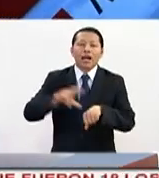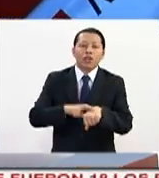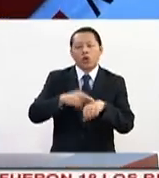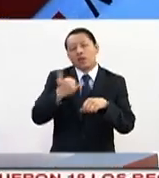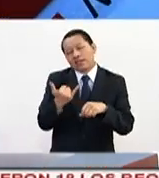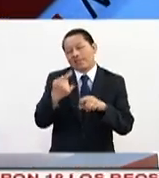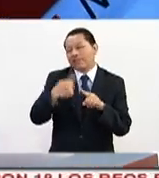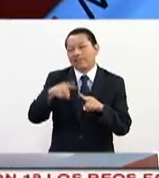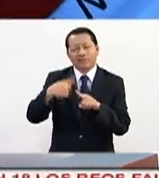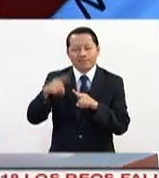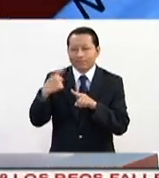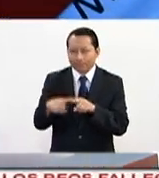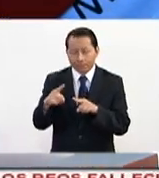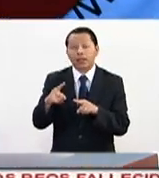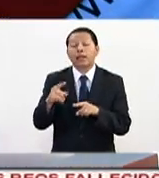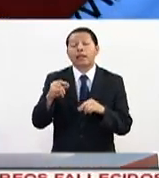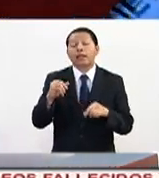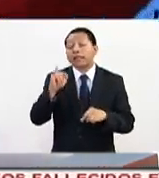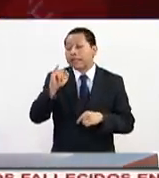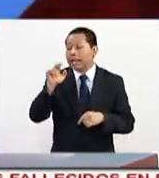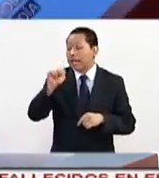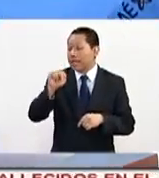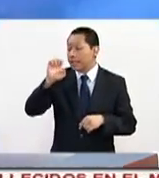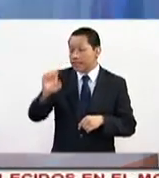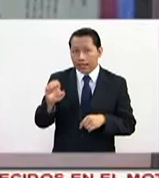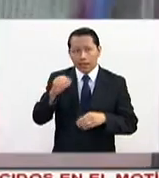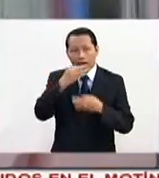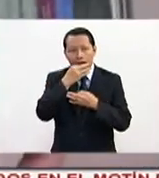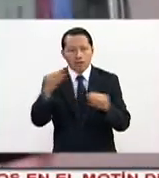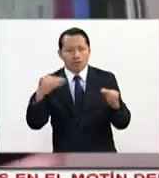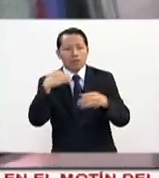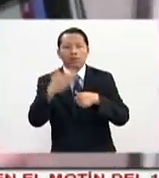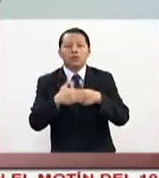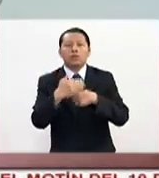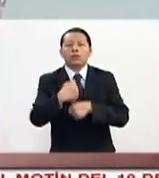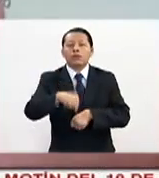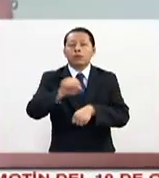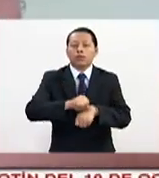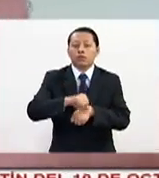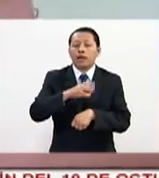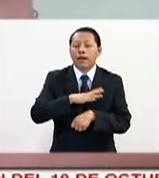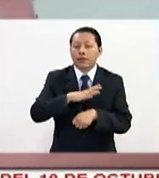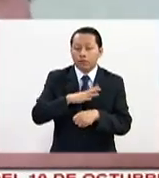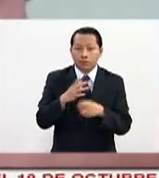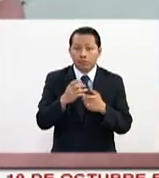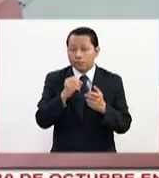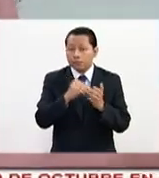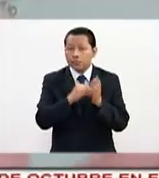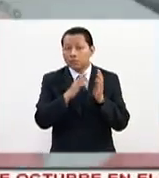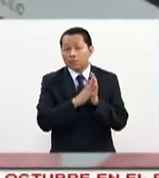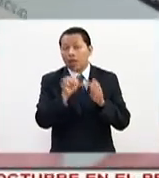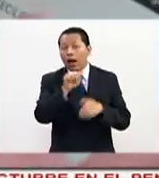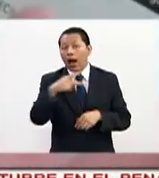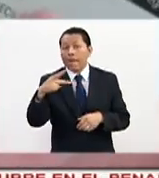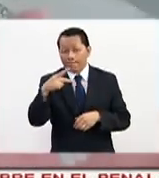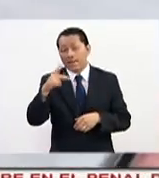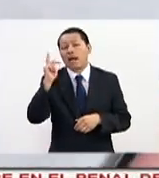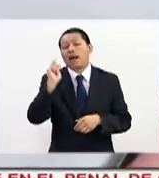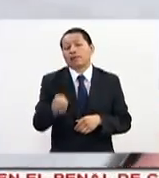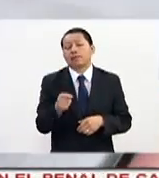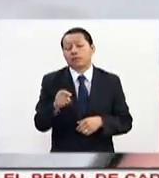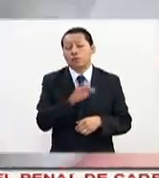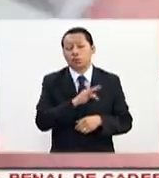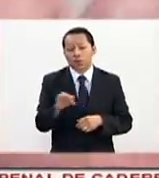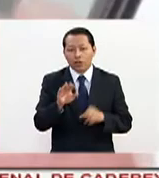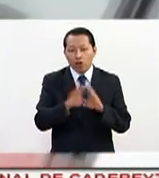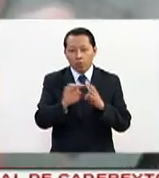cargos públicos. Pues el Instituto Nacional Electoral ya anunció que la próxima semana lanzará una versión actualizada de la aplicación móvil que se usa